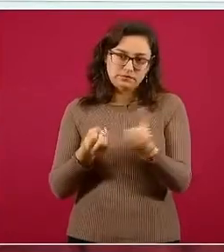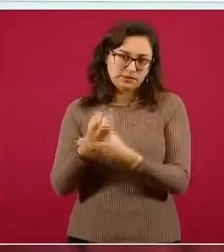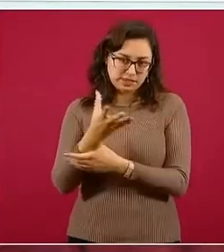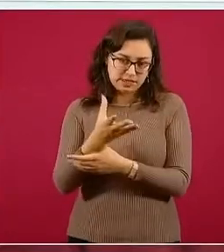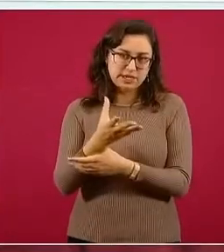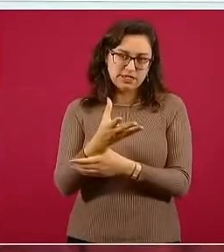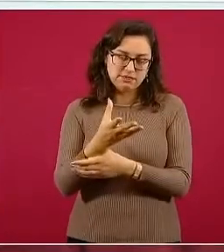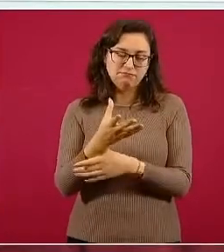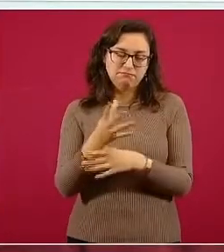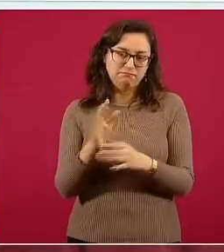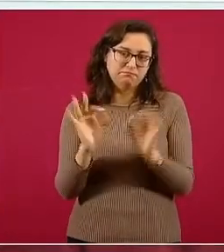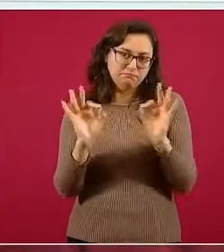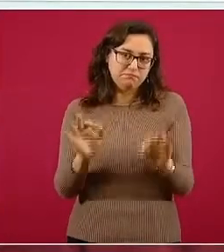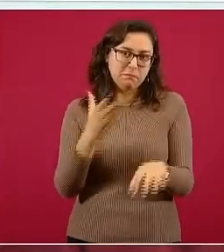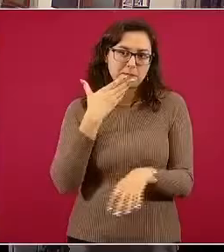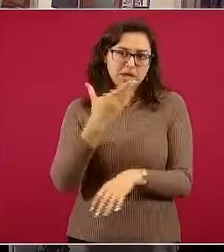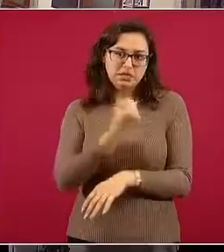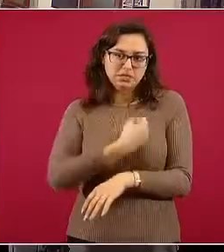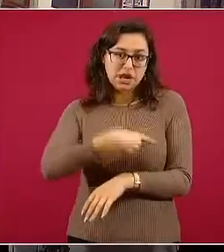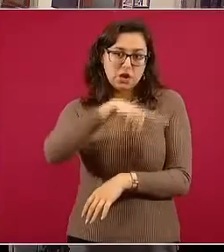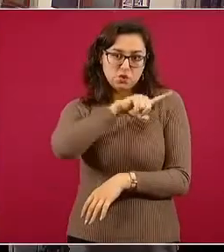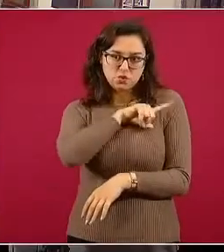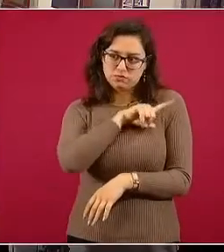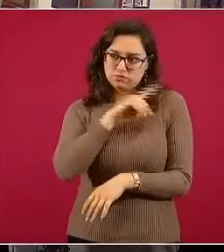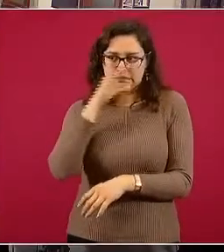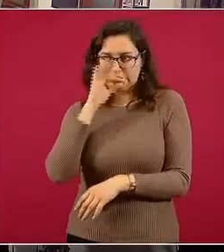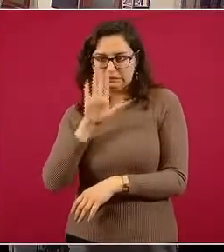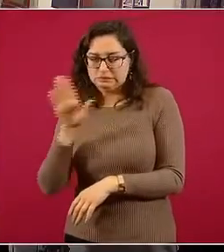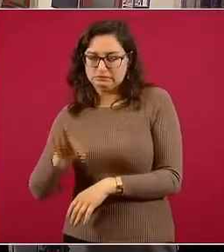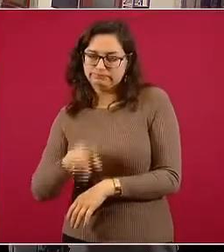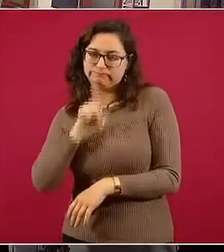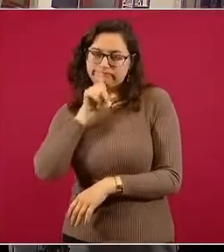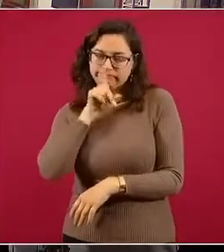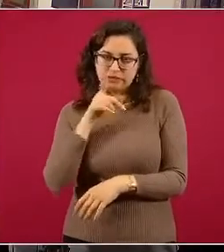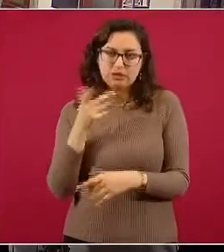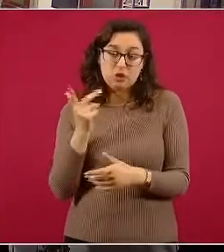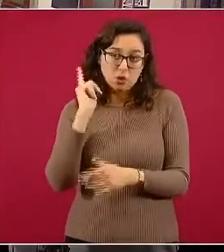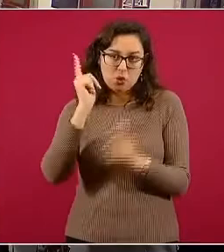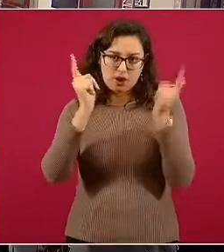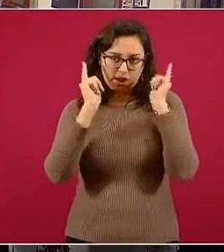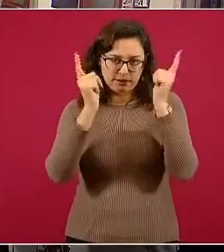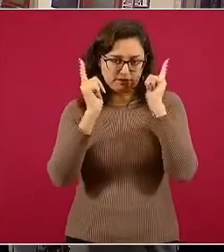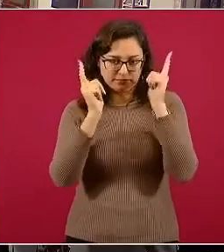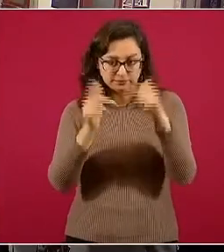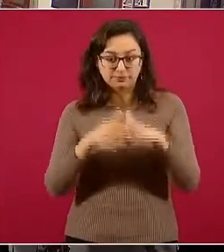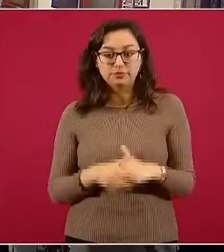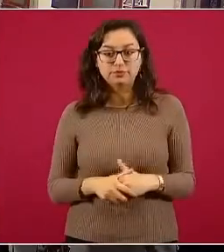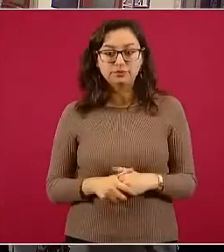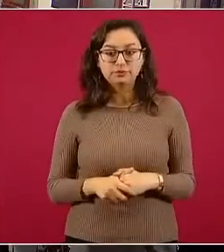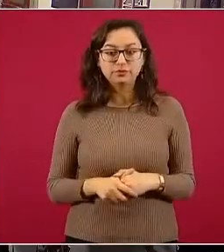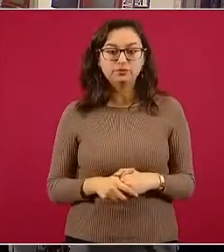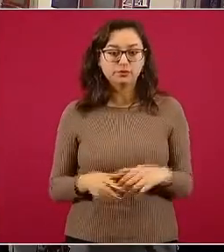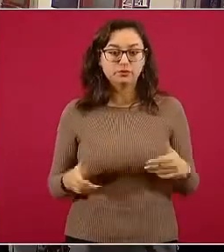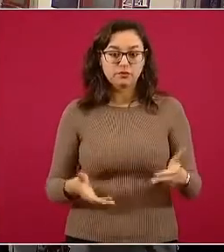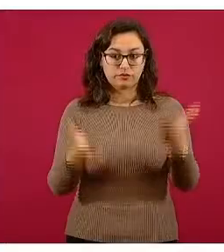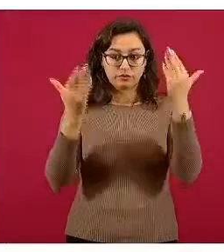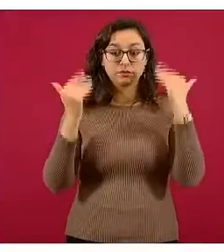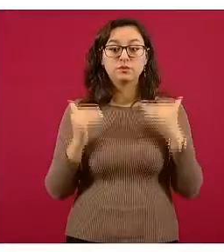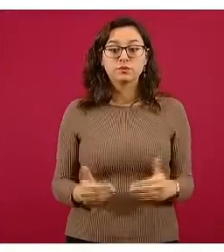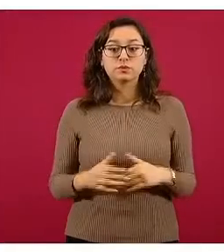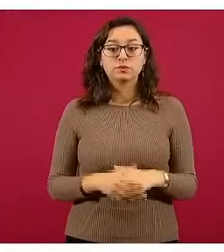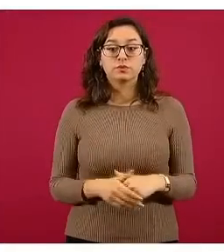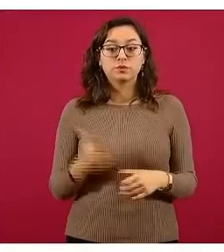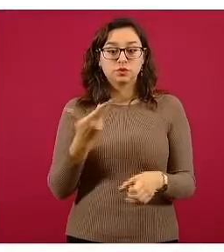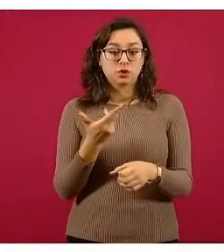egreso por defunción. Si vemos la siguiente diapositiva, enfocamos a la ocupación y